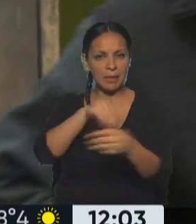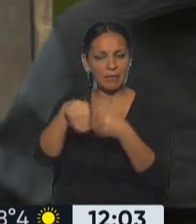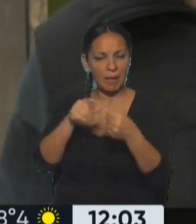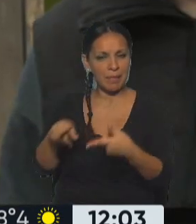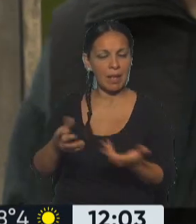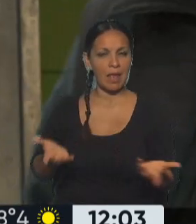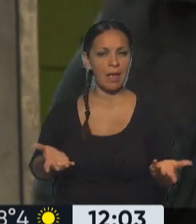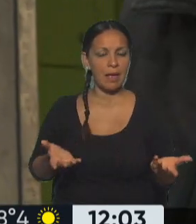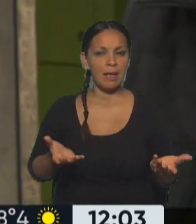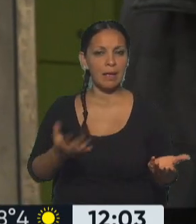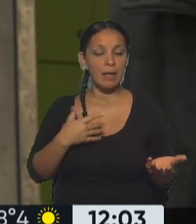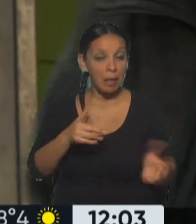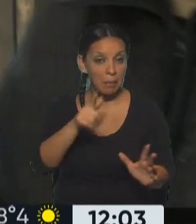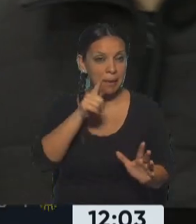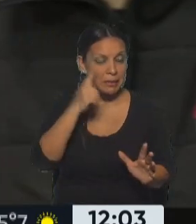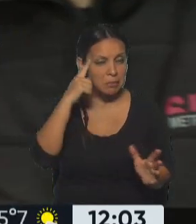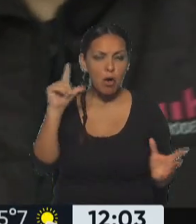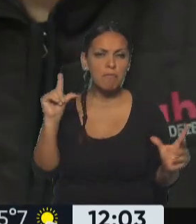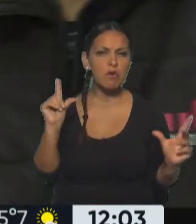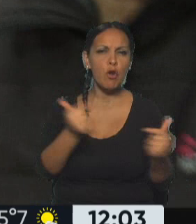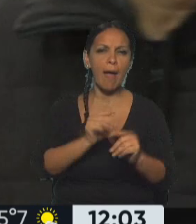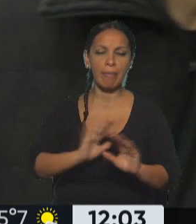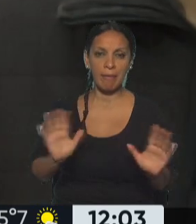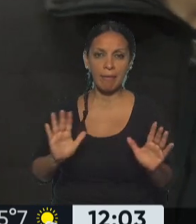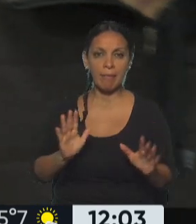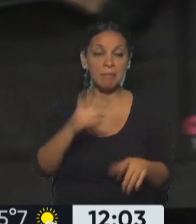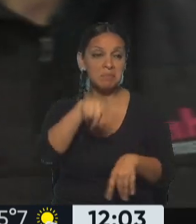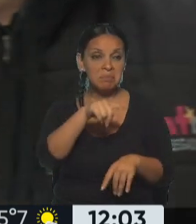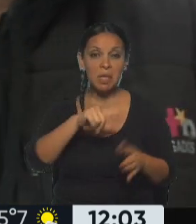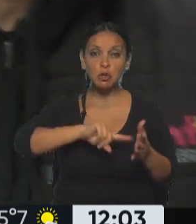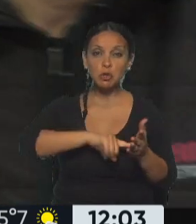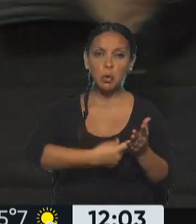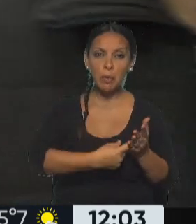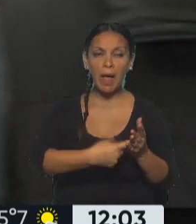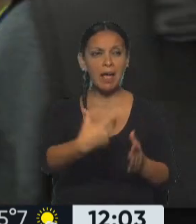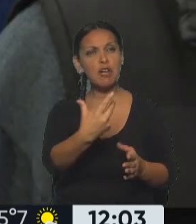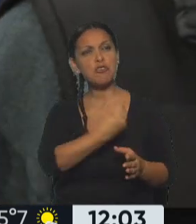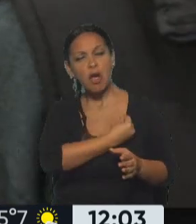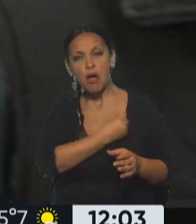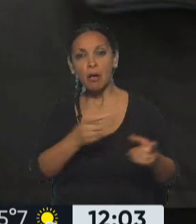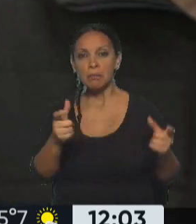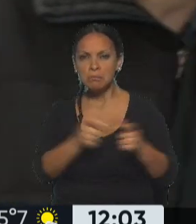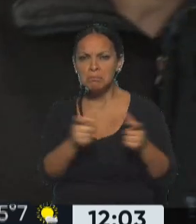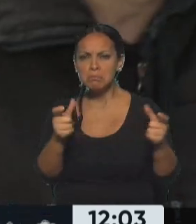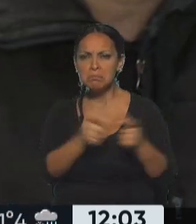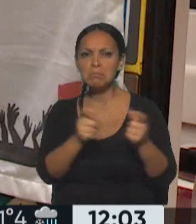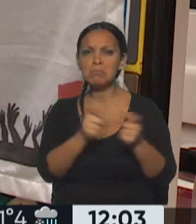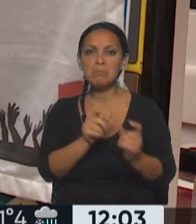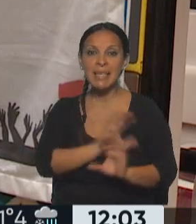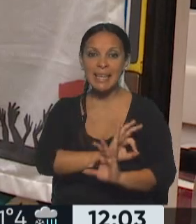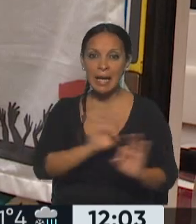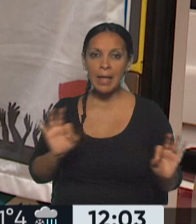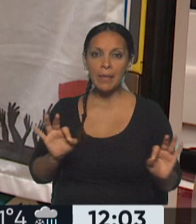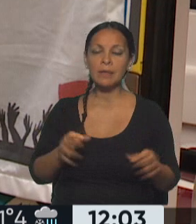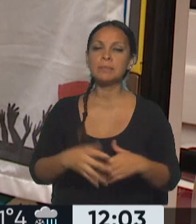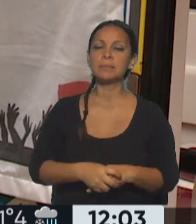parece absolutamente inconcebible de que que la ciudad se niegue a convocar, ¿no? La Secretaría de Trabajo se niegue a convocar a las partes. ¿Qué se le